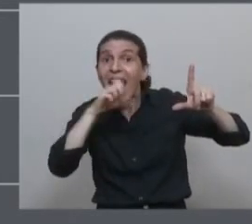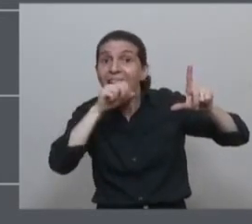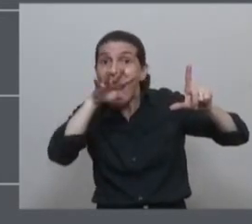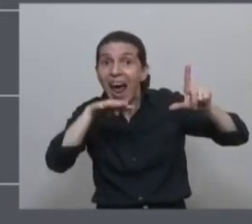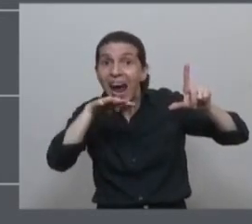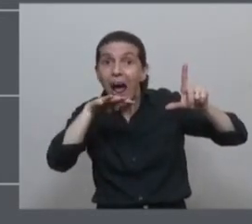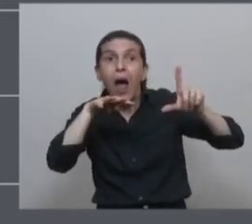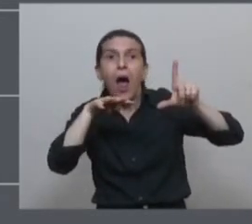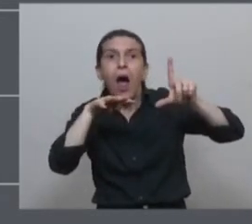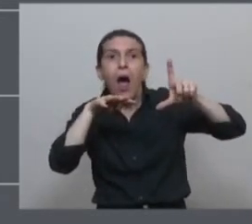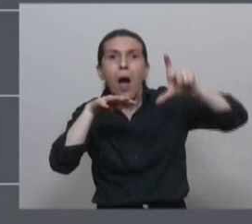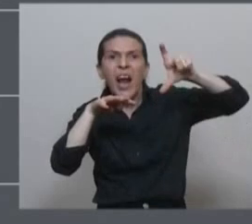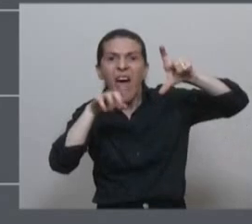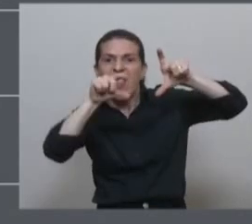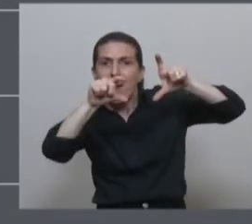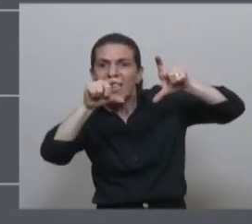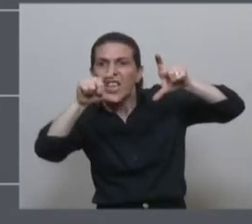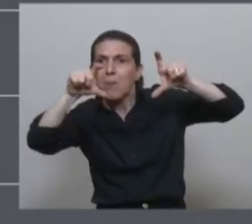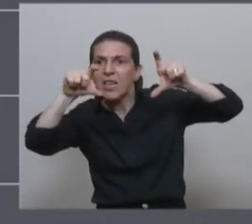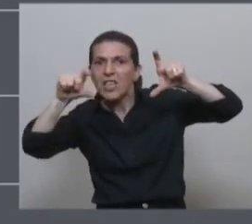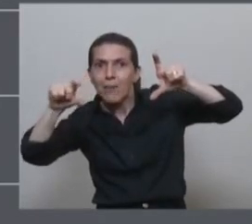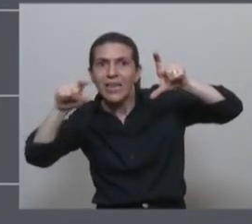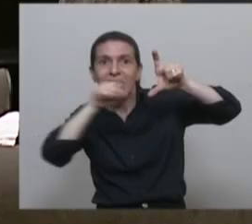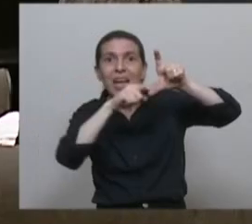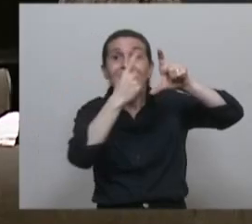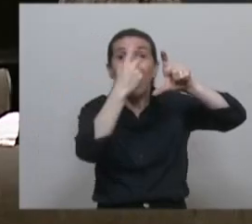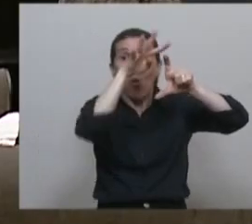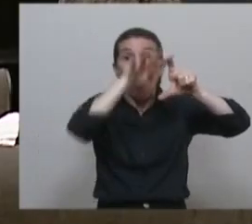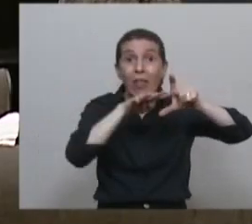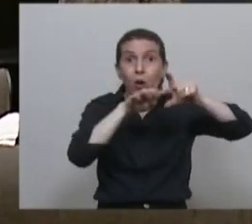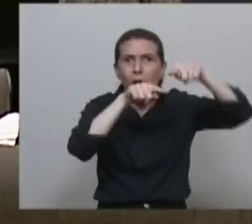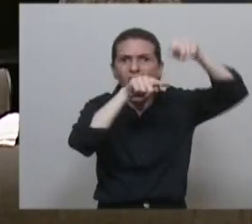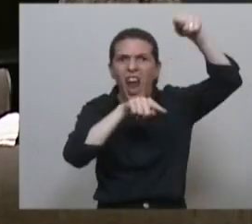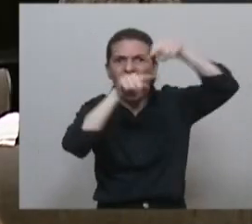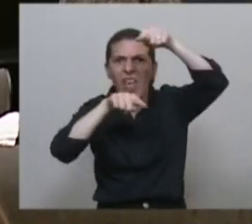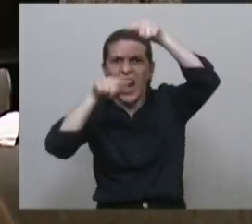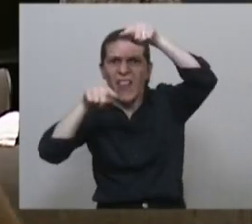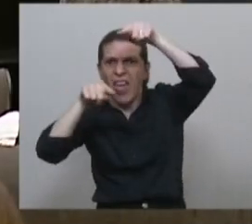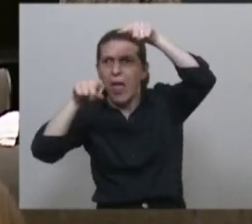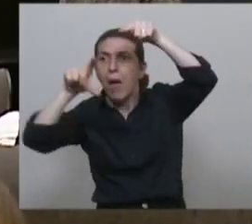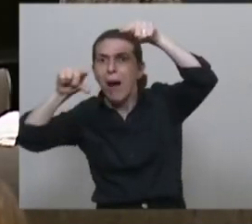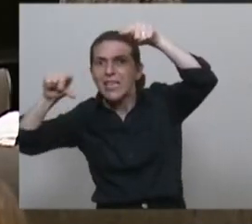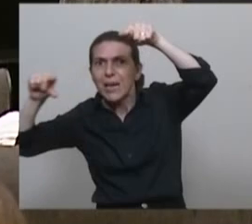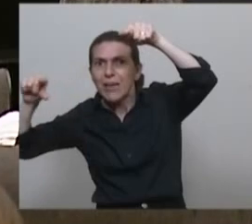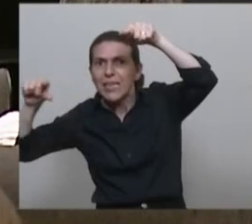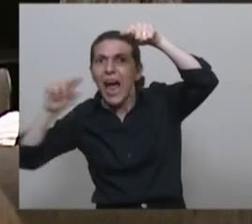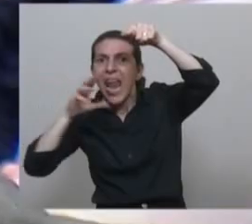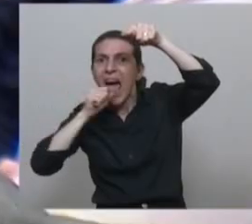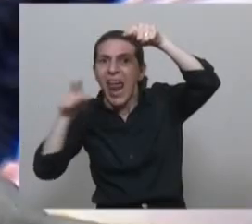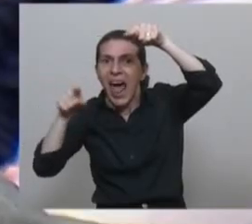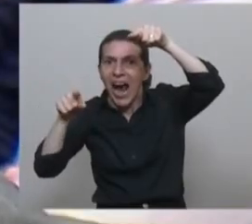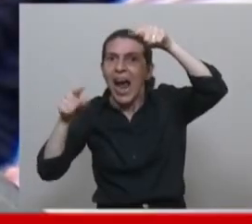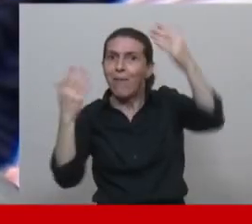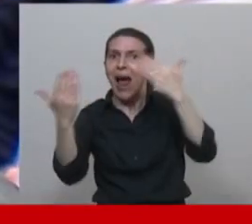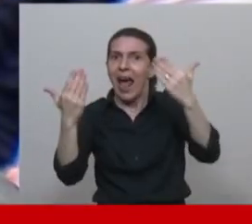pequeñas, tienen menor altura que las primeras 4 barras azules. O sea que no solamente, y esto es algo en lo que